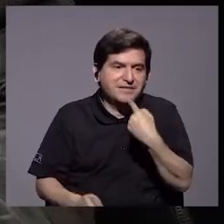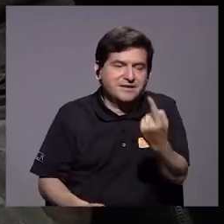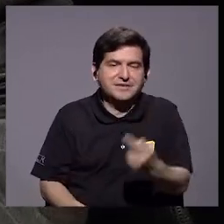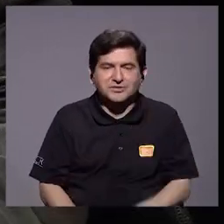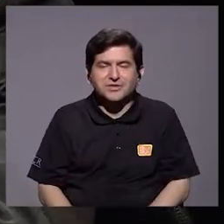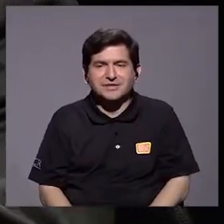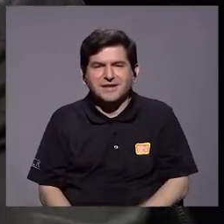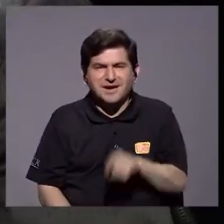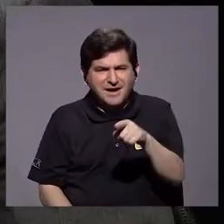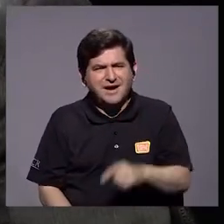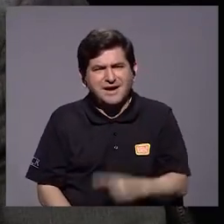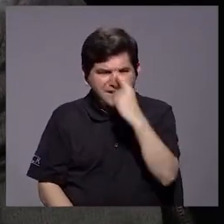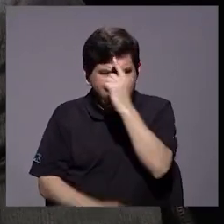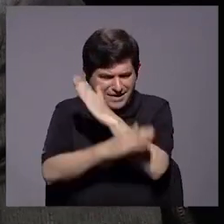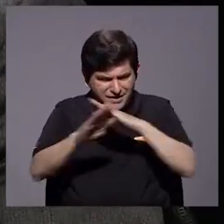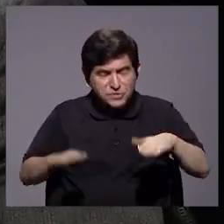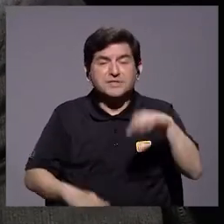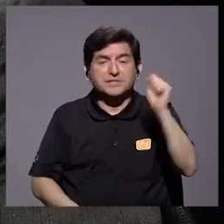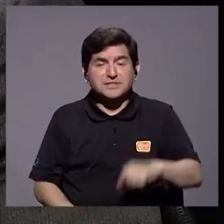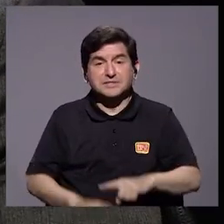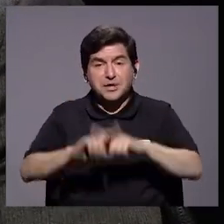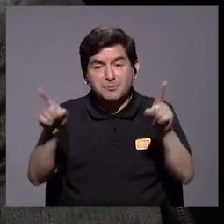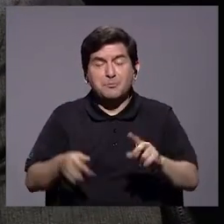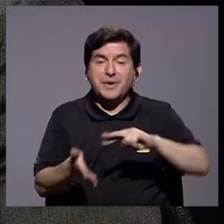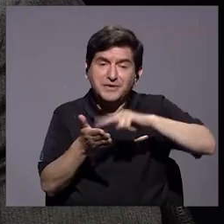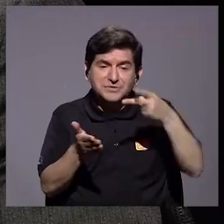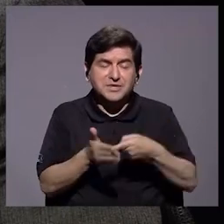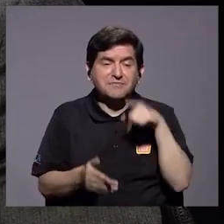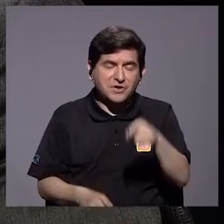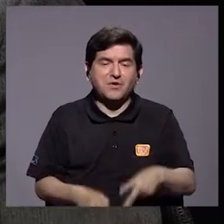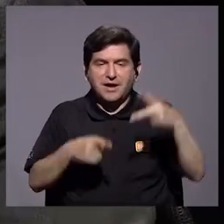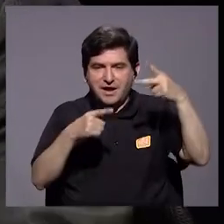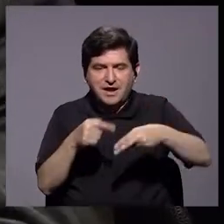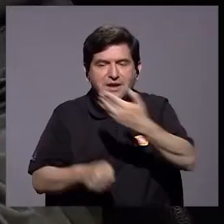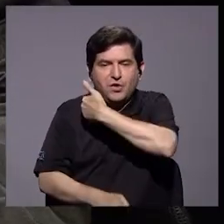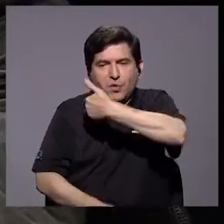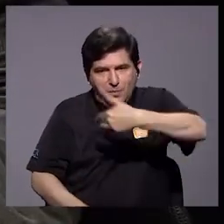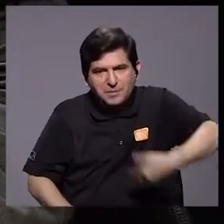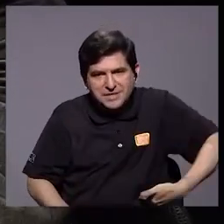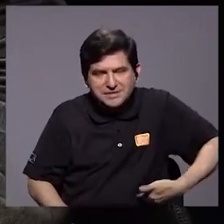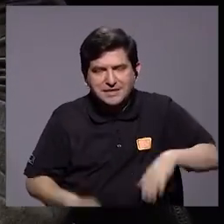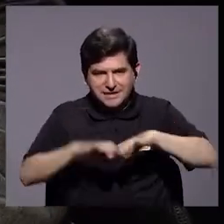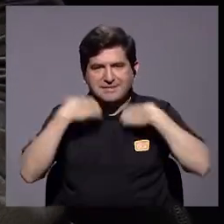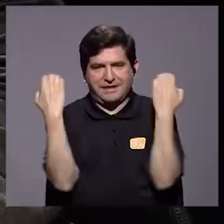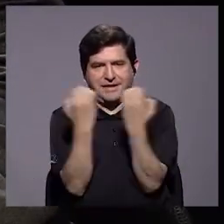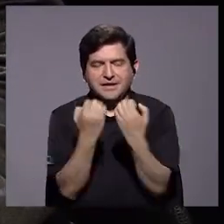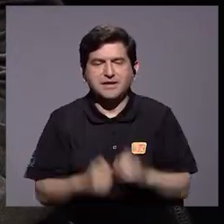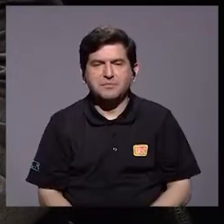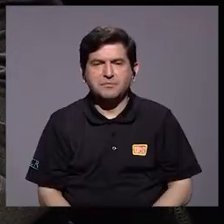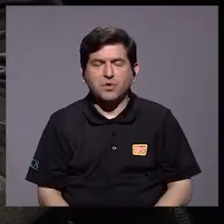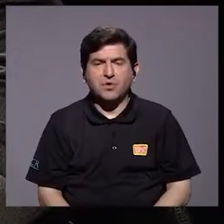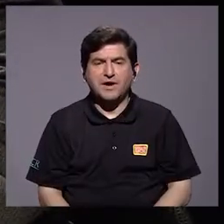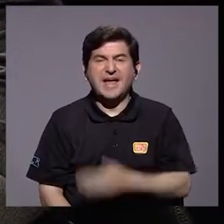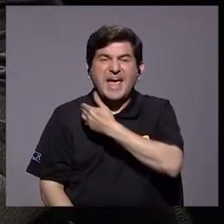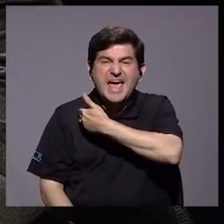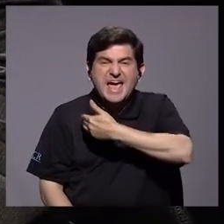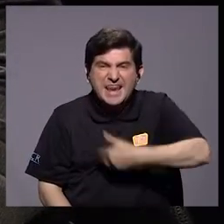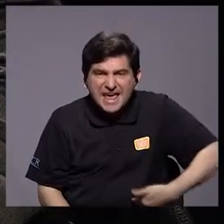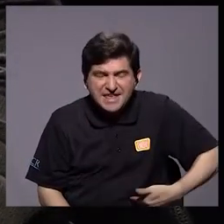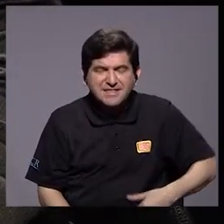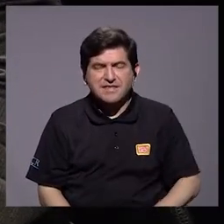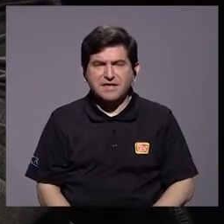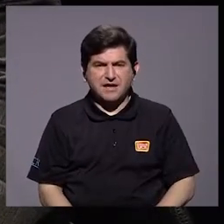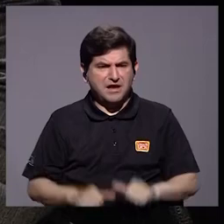una inocentada pero le costó el puesto de presidente porque si usted herediano sigue negando que es que